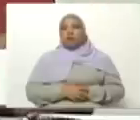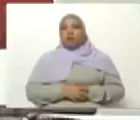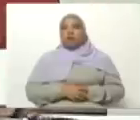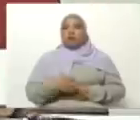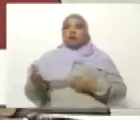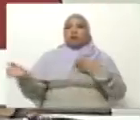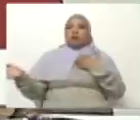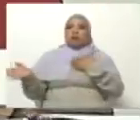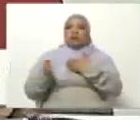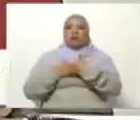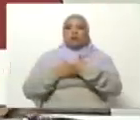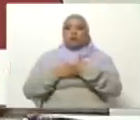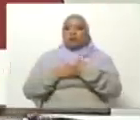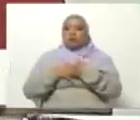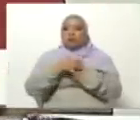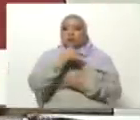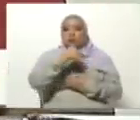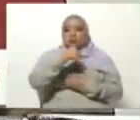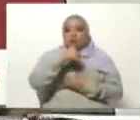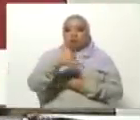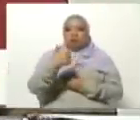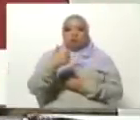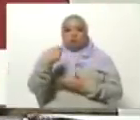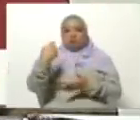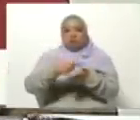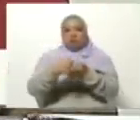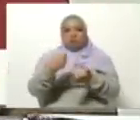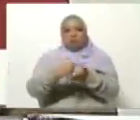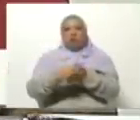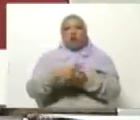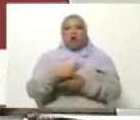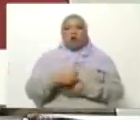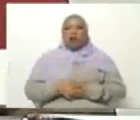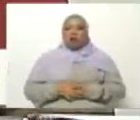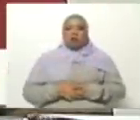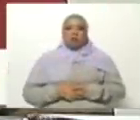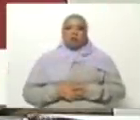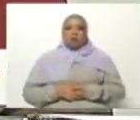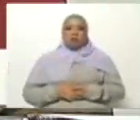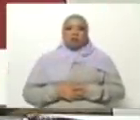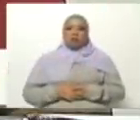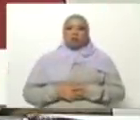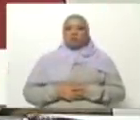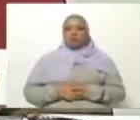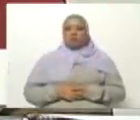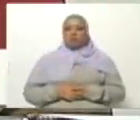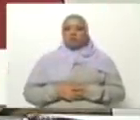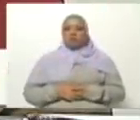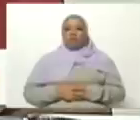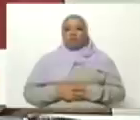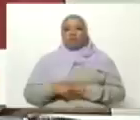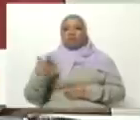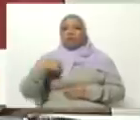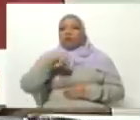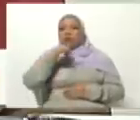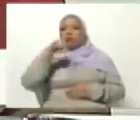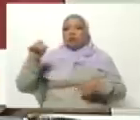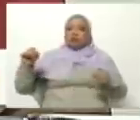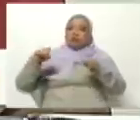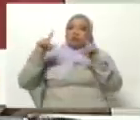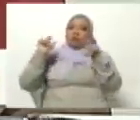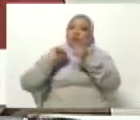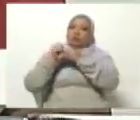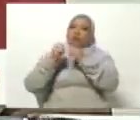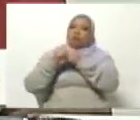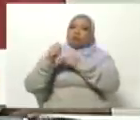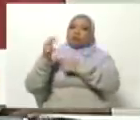bloqueados, no tenemos cómo pagarlo. Y sin embargo, ahí están nuestros campeones y nuestras campeonas.